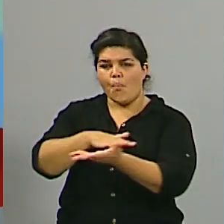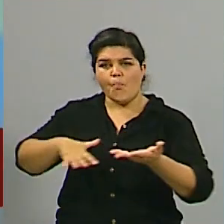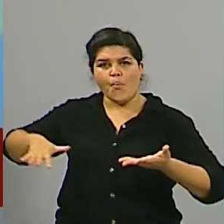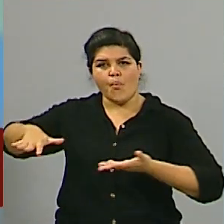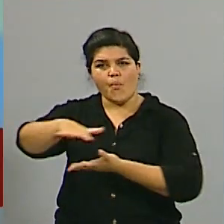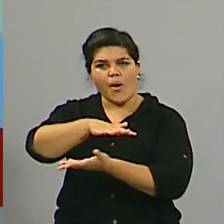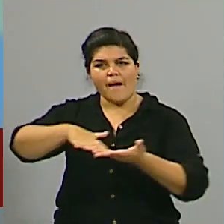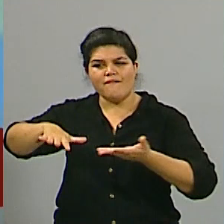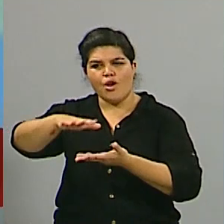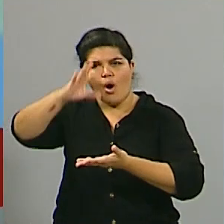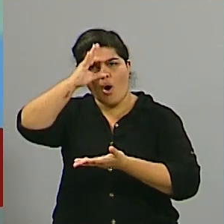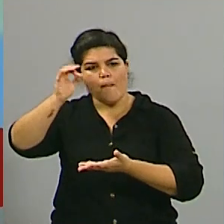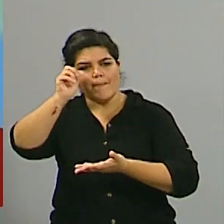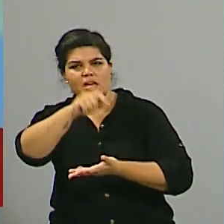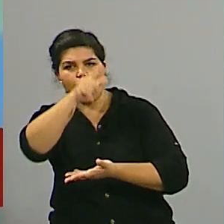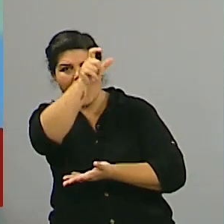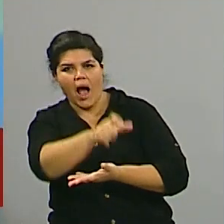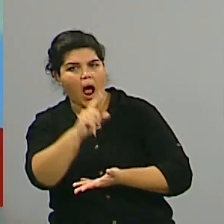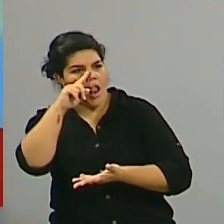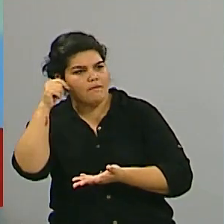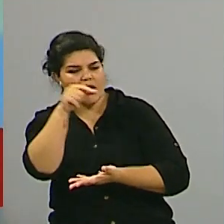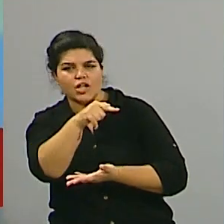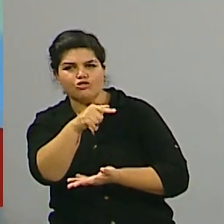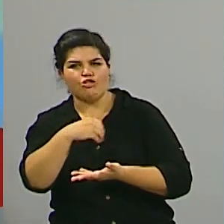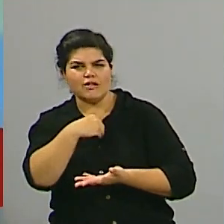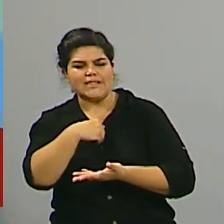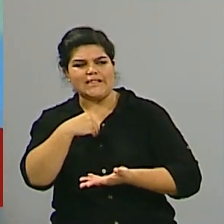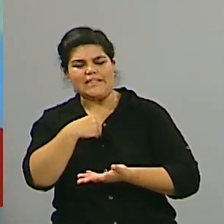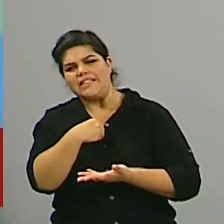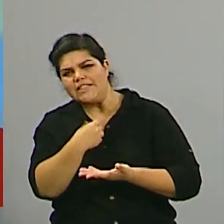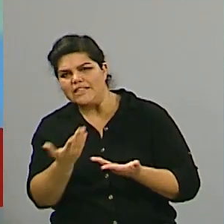la gente de él. Y digo que es lamentable porque no es un gobierno, se va a ir tal